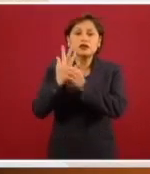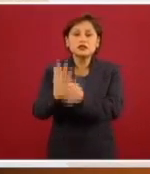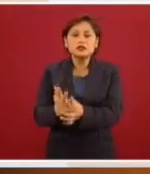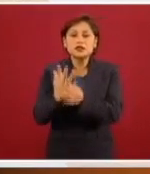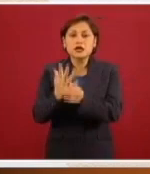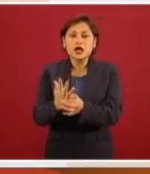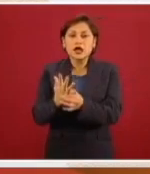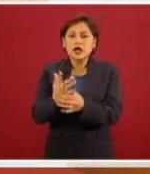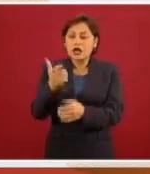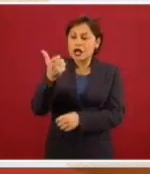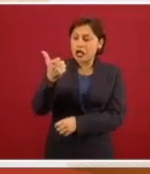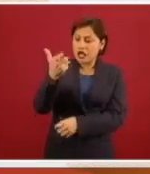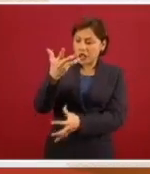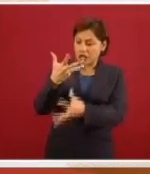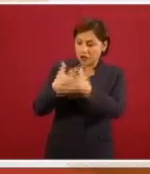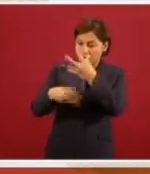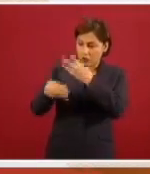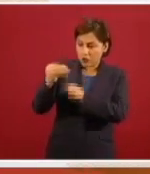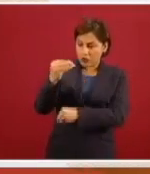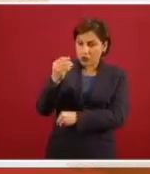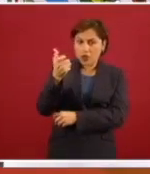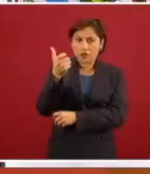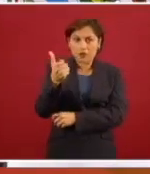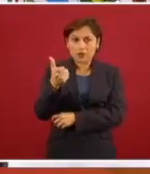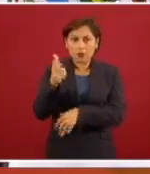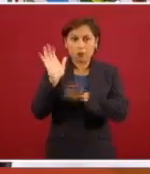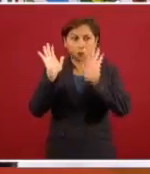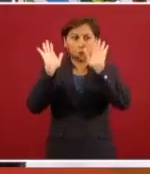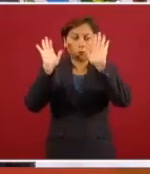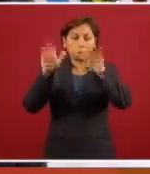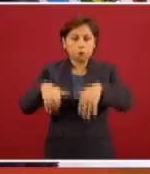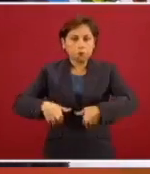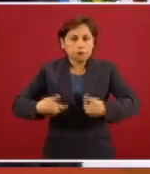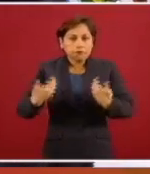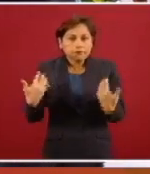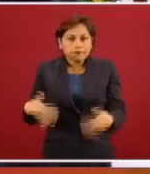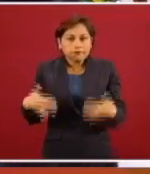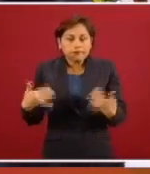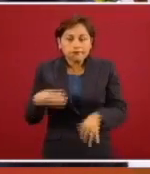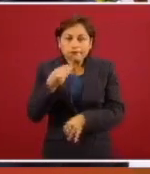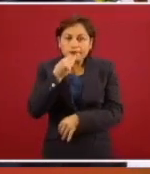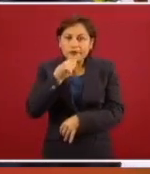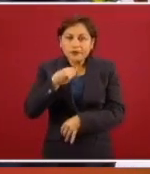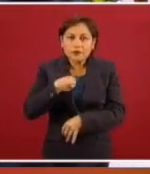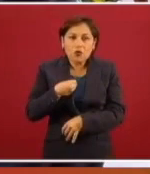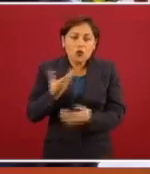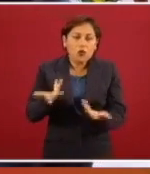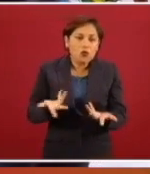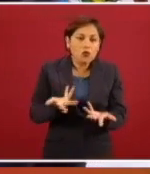que hacían siempre: contratar más créditos,